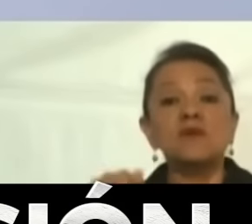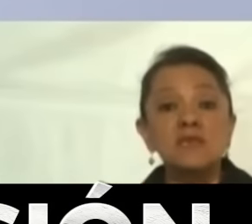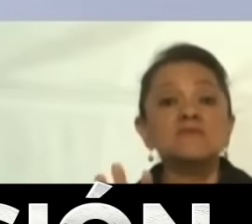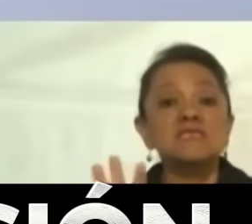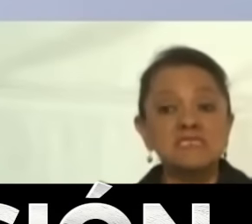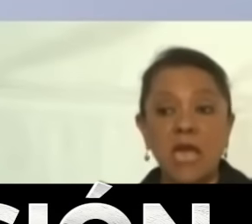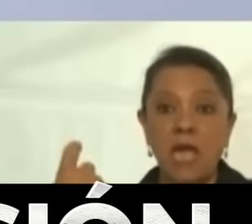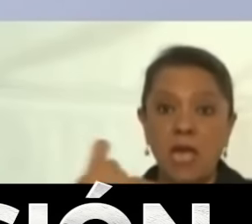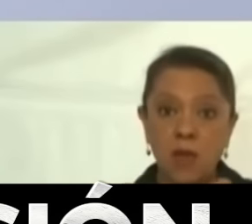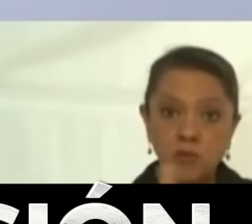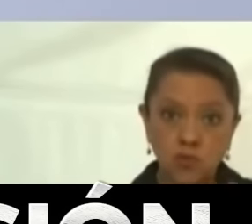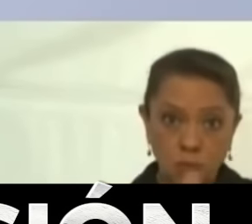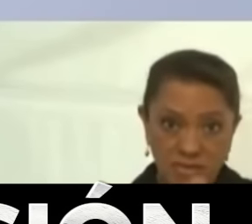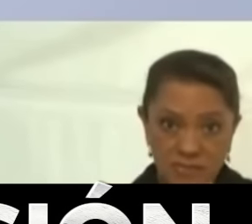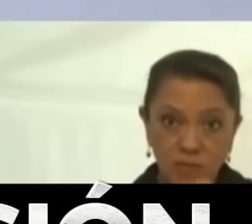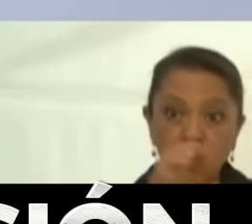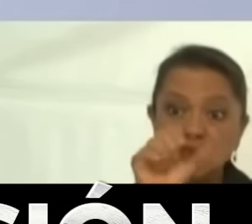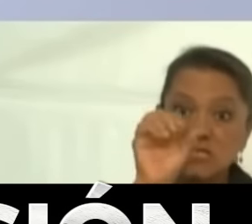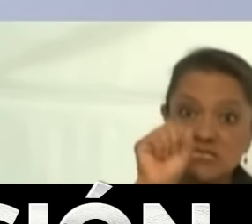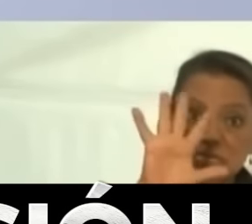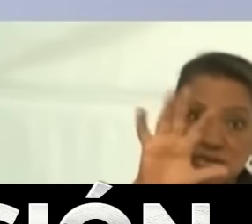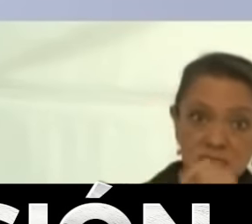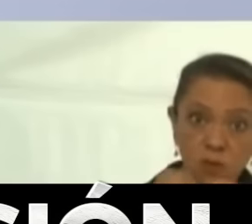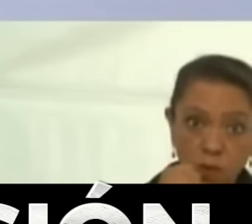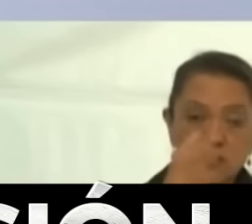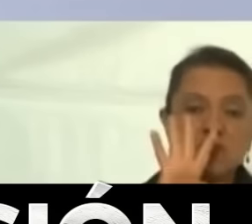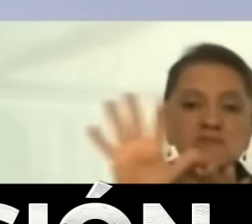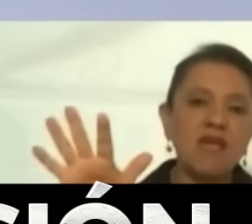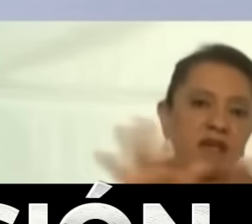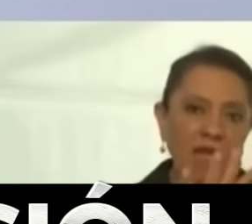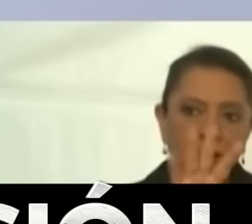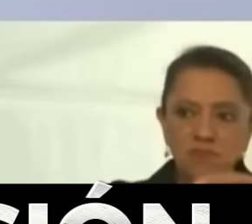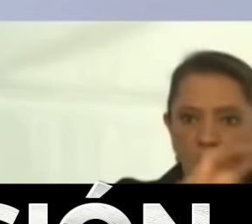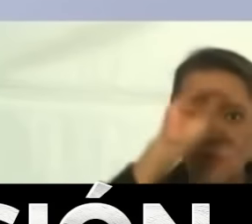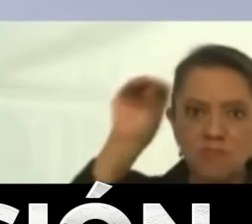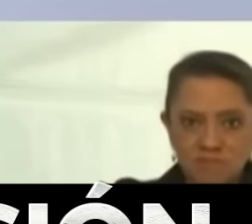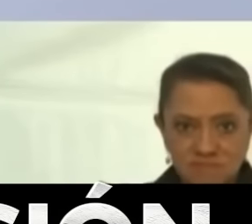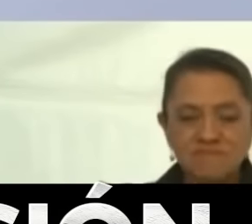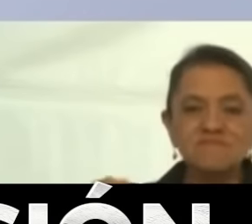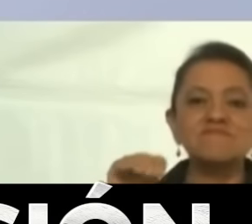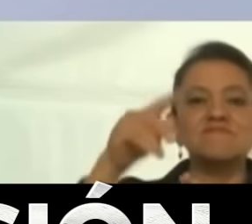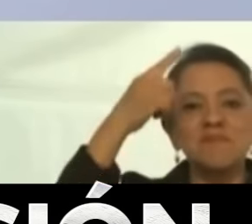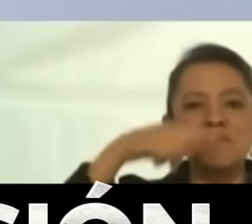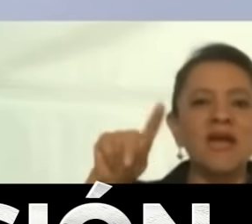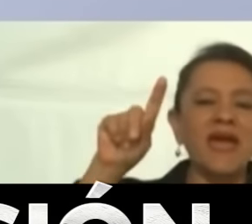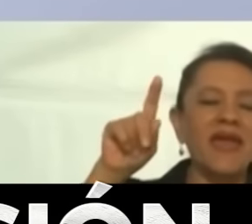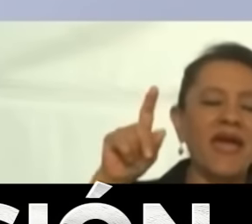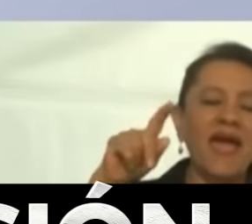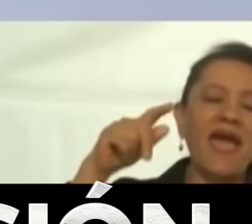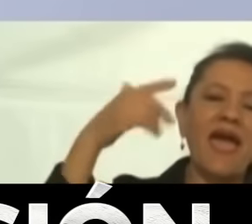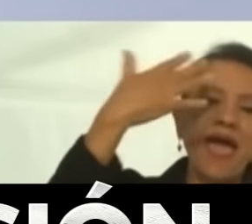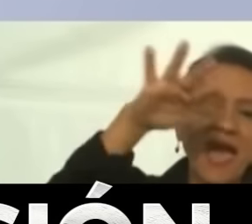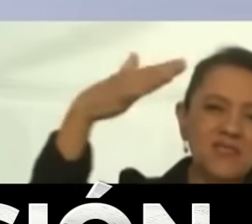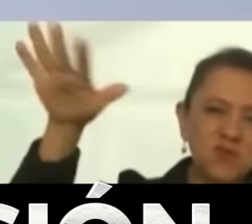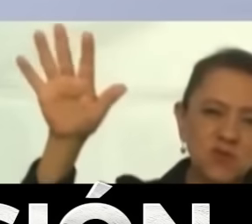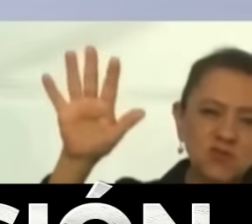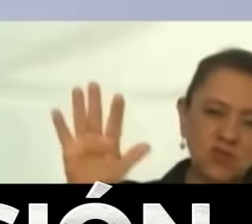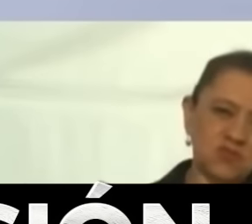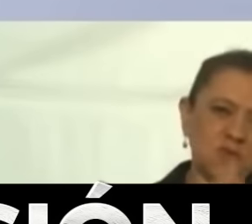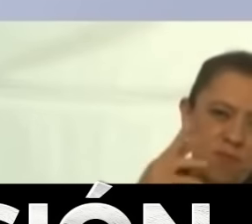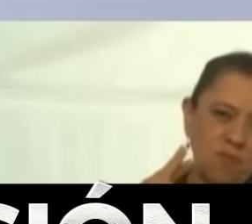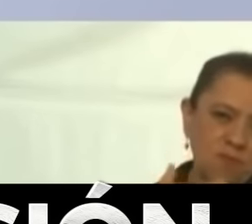pasar a la pensión de adultos mayores, que en este año está entregando 6,000 pesos bimestrales.